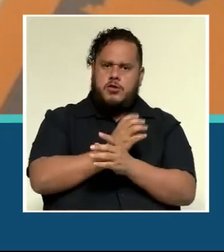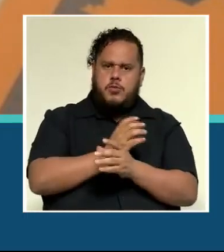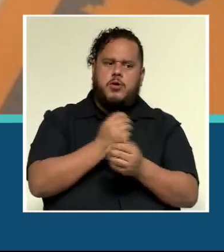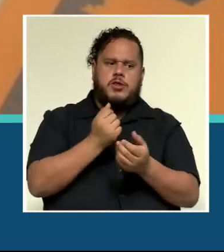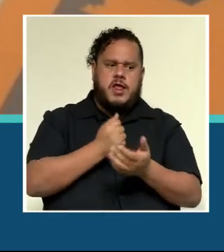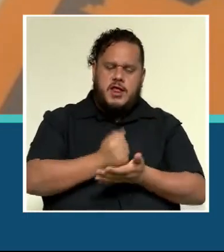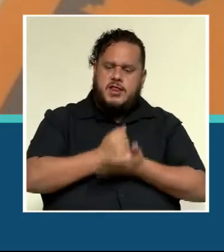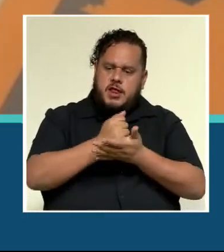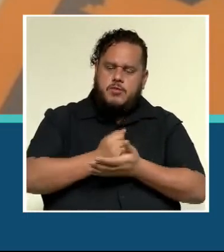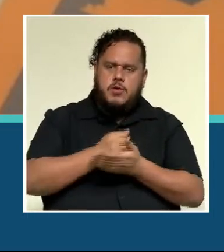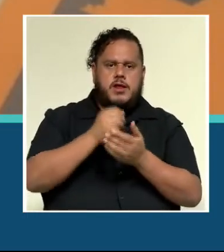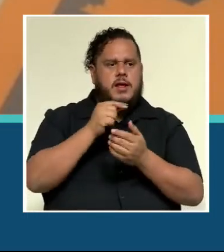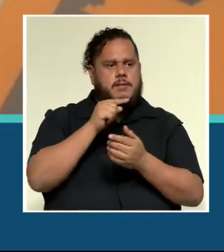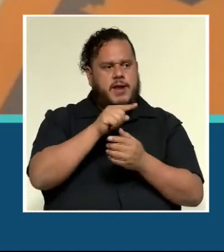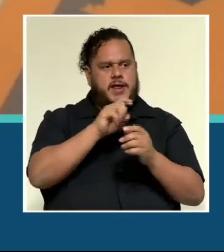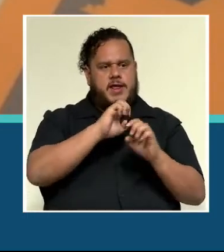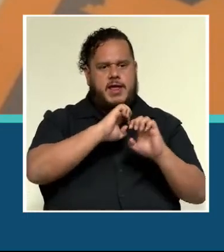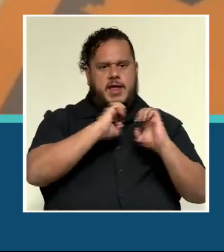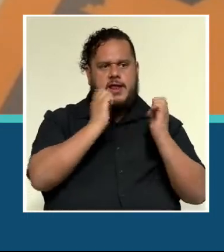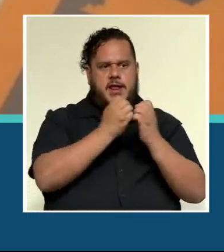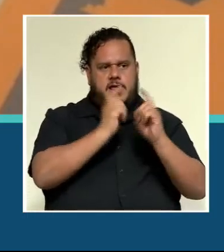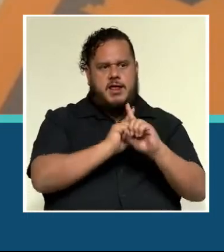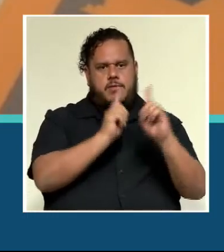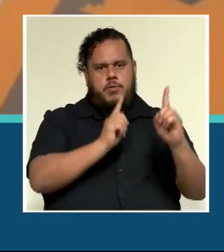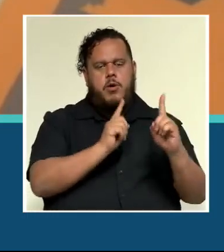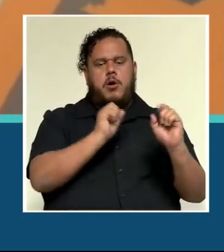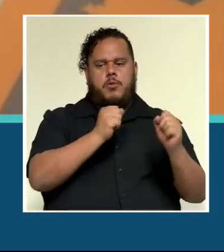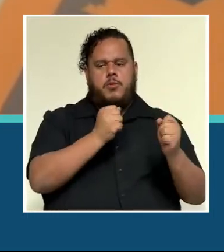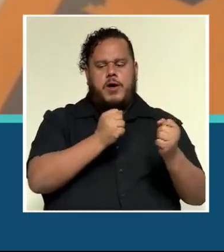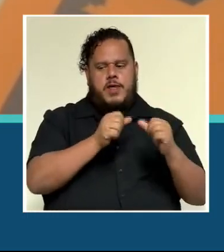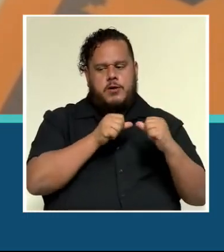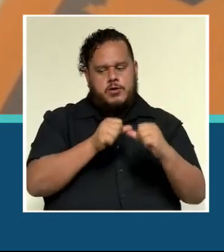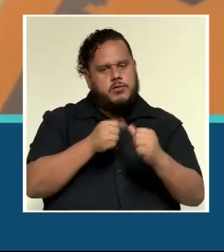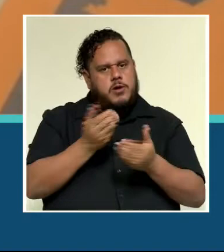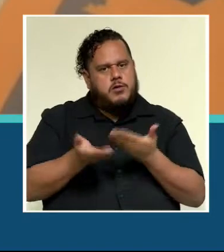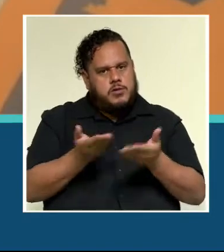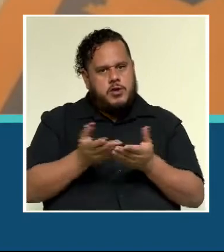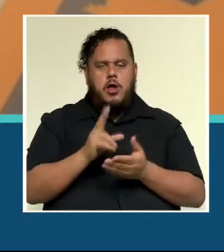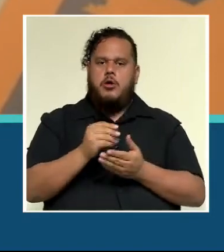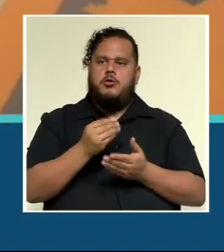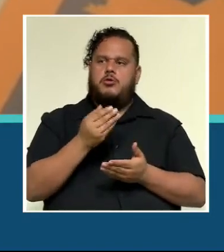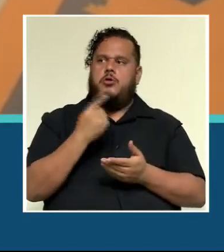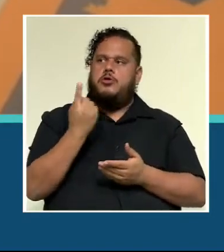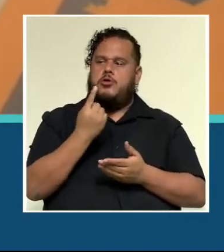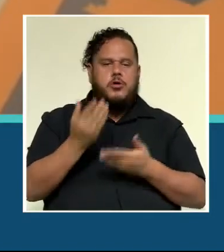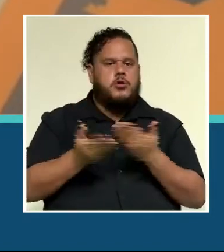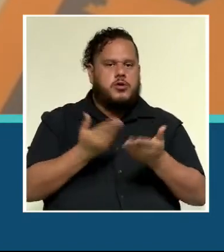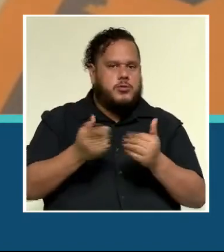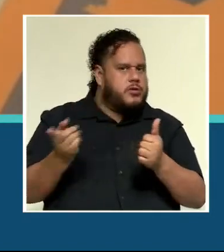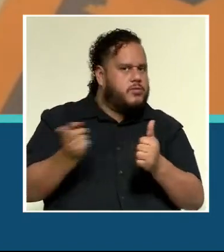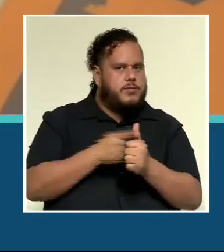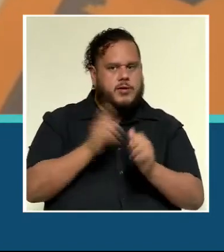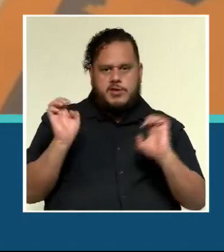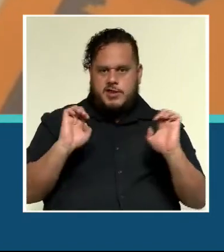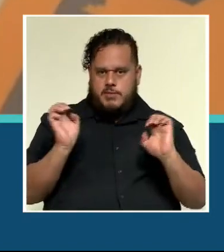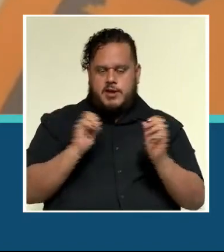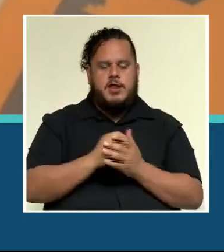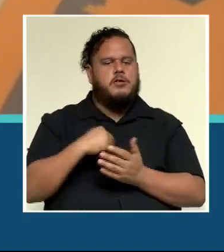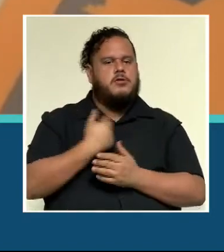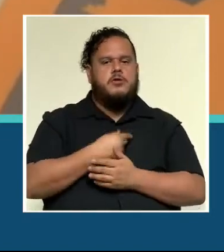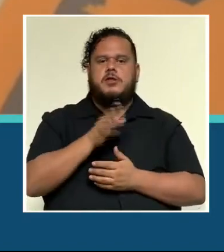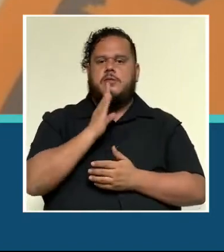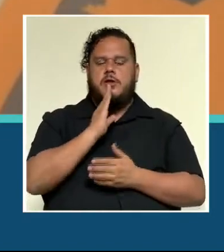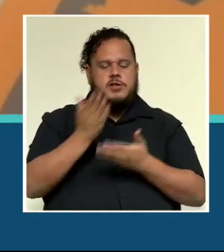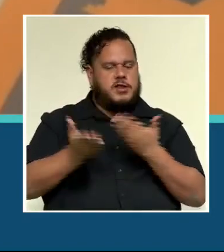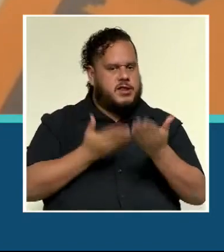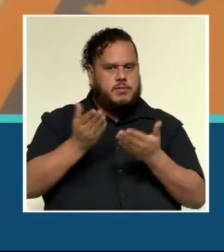las funciones y seguir manteniendo los servicios. Y no estamos hablando solo de los servicios primarios de emergencia. Estamos hablando de servicios generales